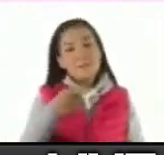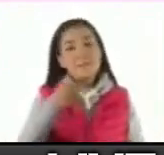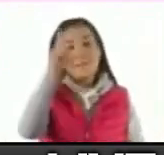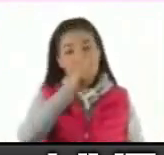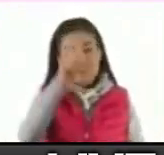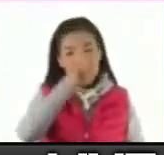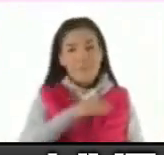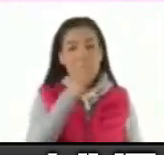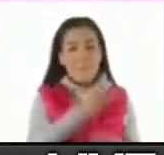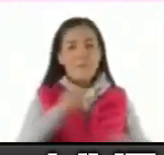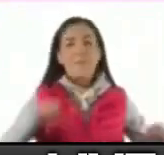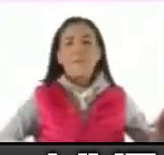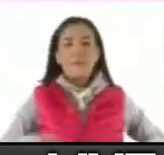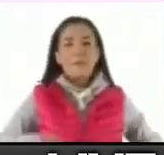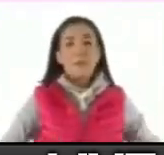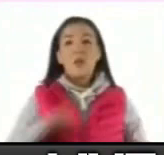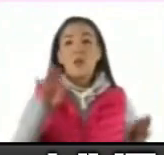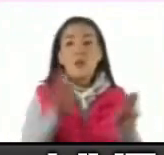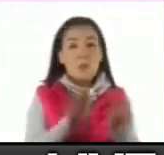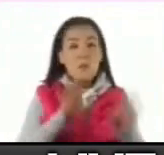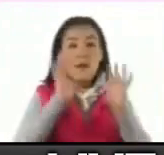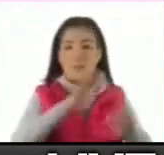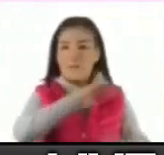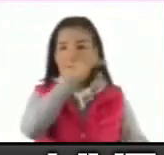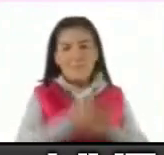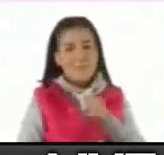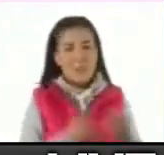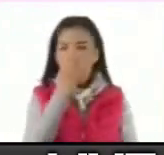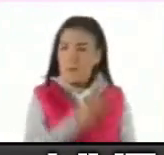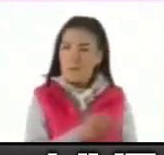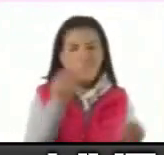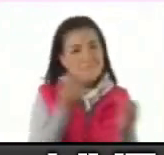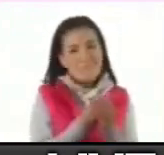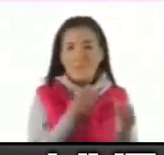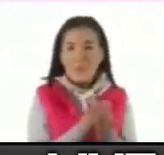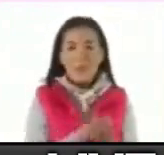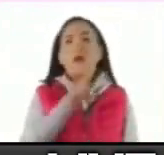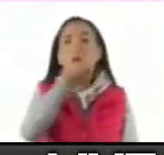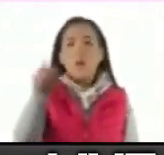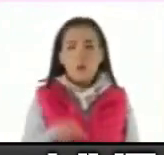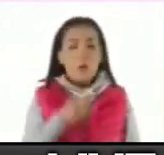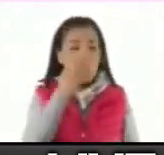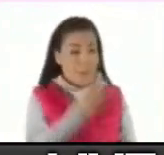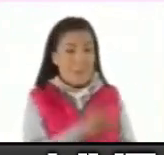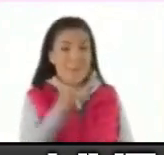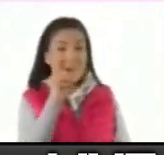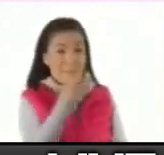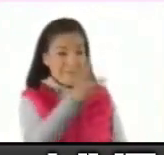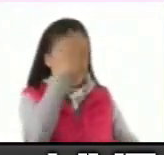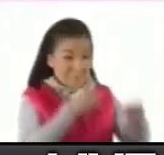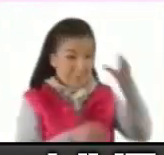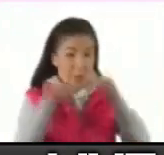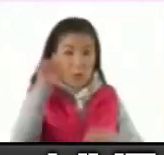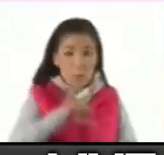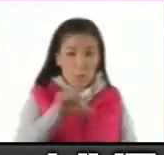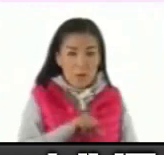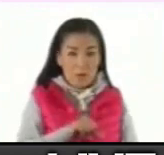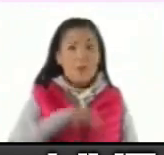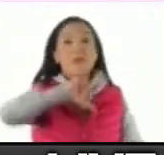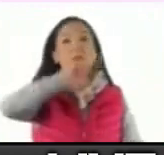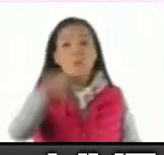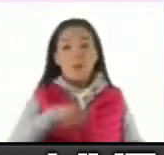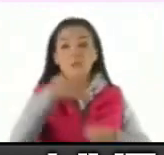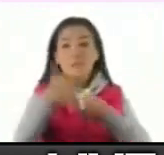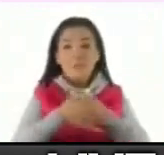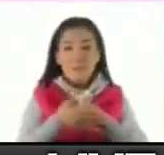esta actividad no la culminen en su totalidad en esta sesión, sino que con base en lo que vayan aprendiendo en sesiones